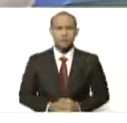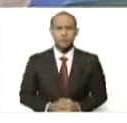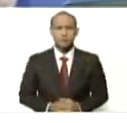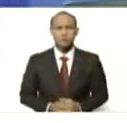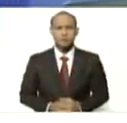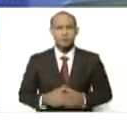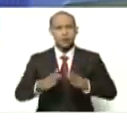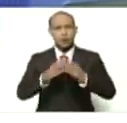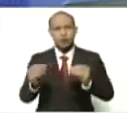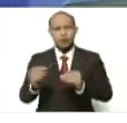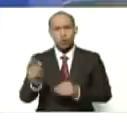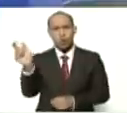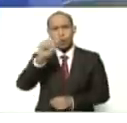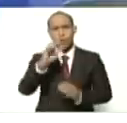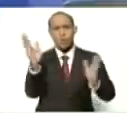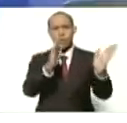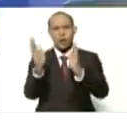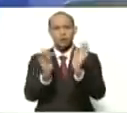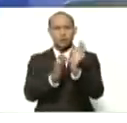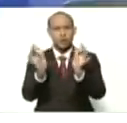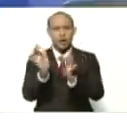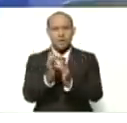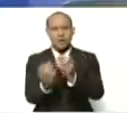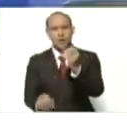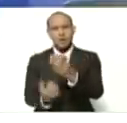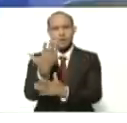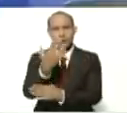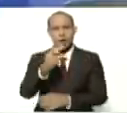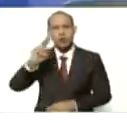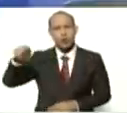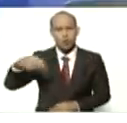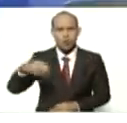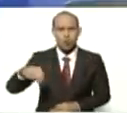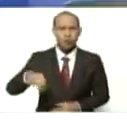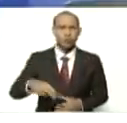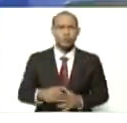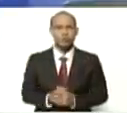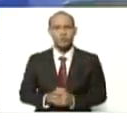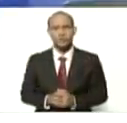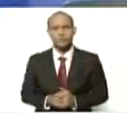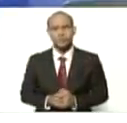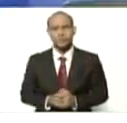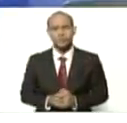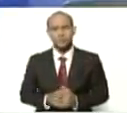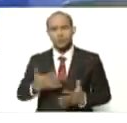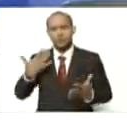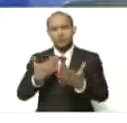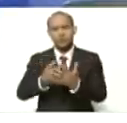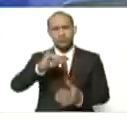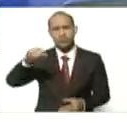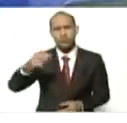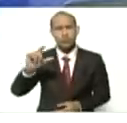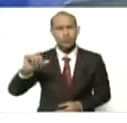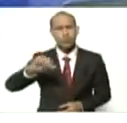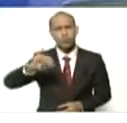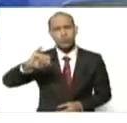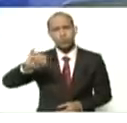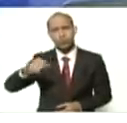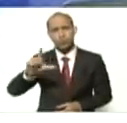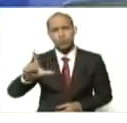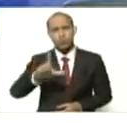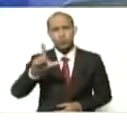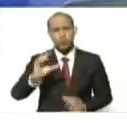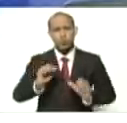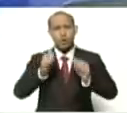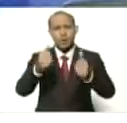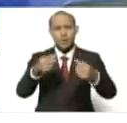todo el mes de marzo a abril mayo junio y finales de junio julio comenzamos el